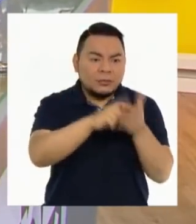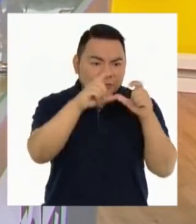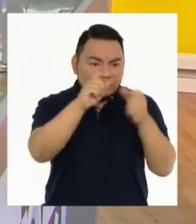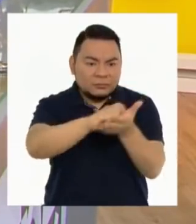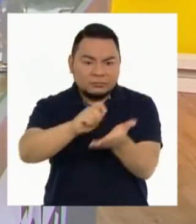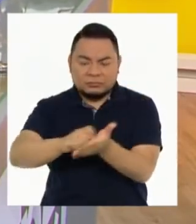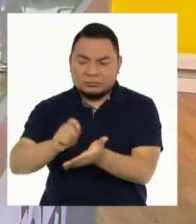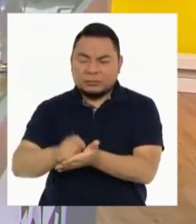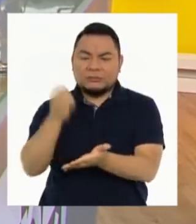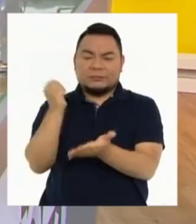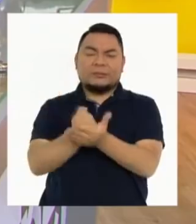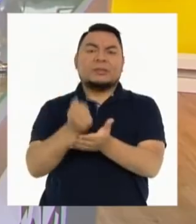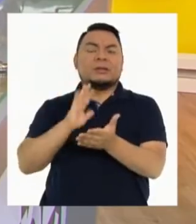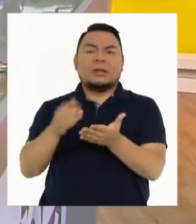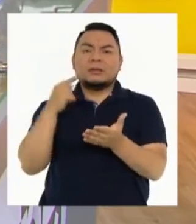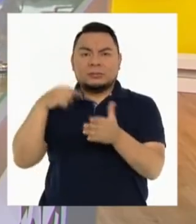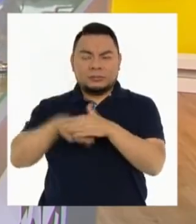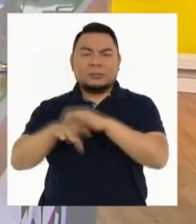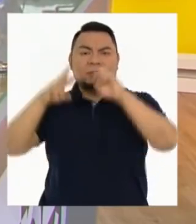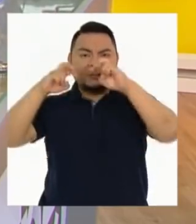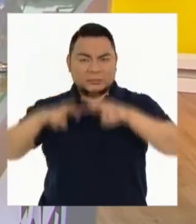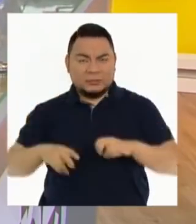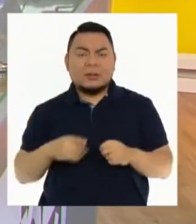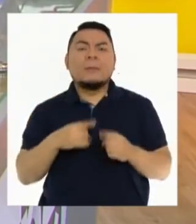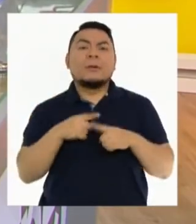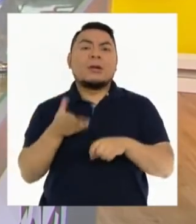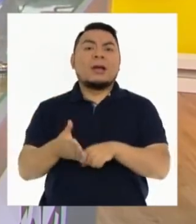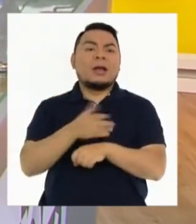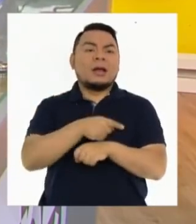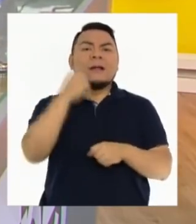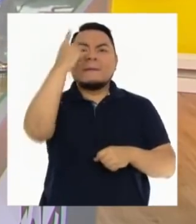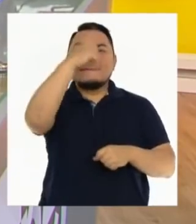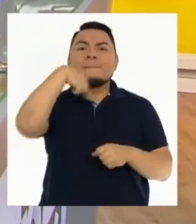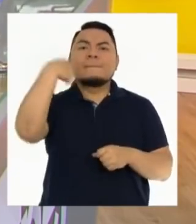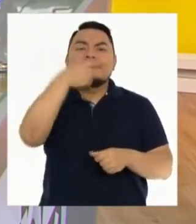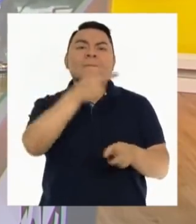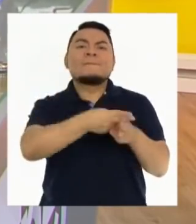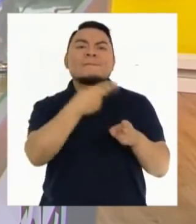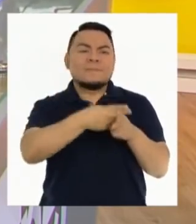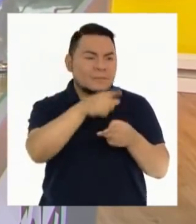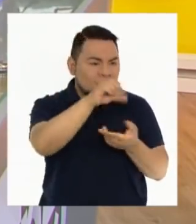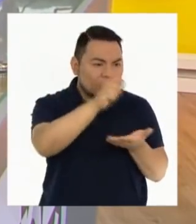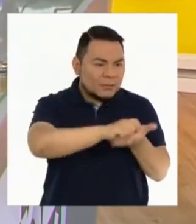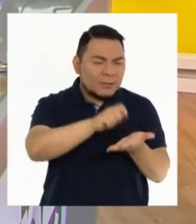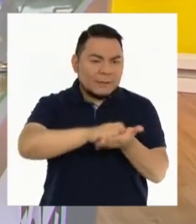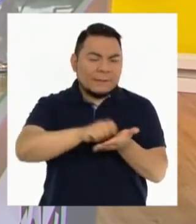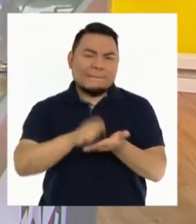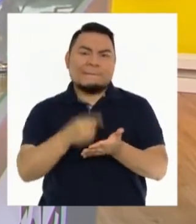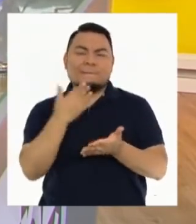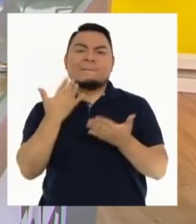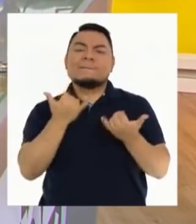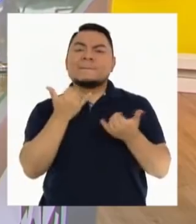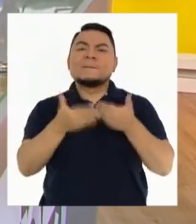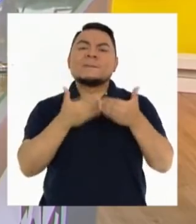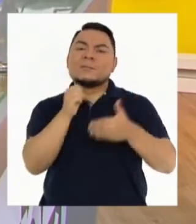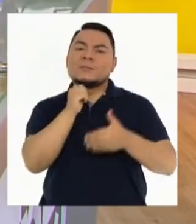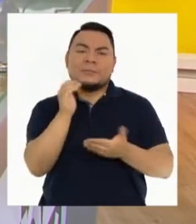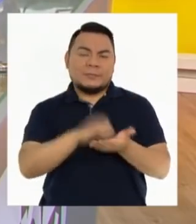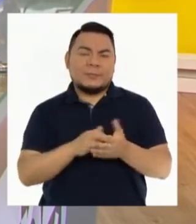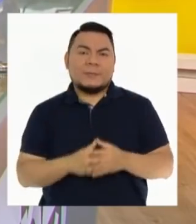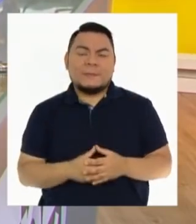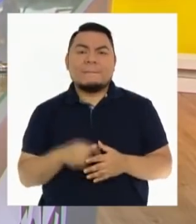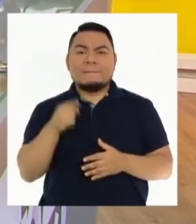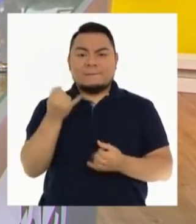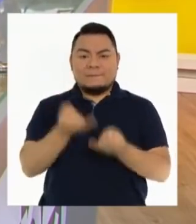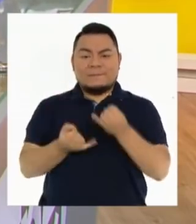equipo para terminar, por ejemplo, con el proceso de identificación de las víctimas y otras diligencias más que quedan pendientes